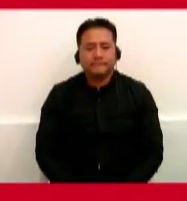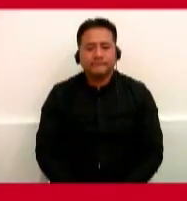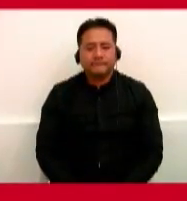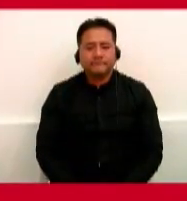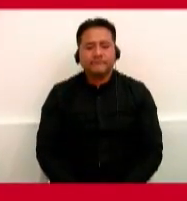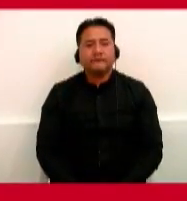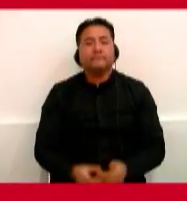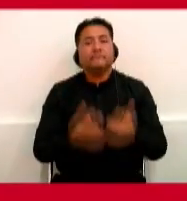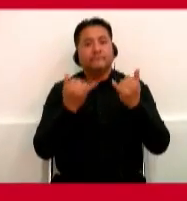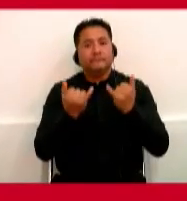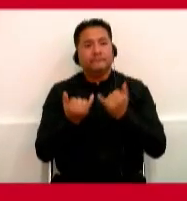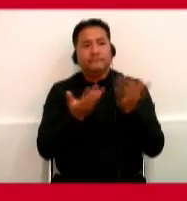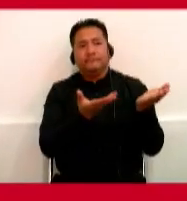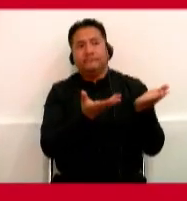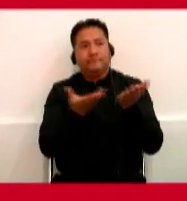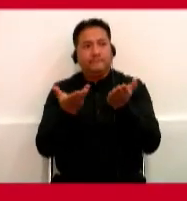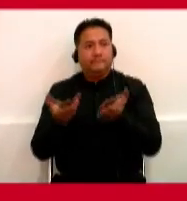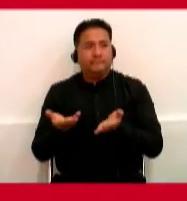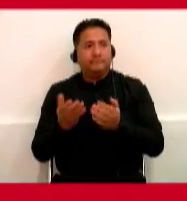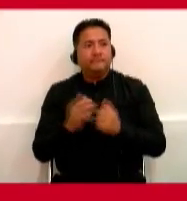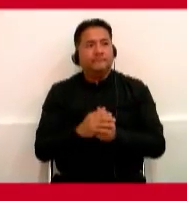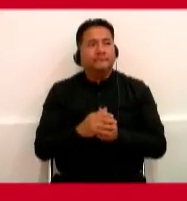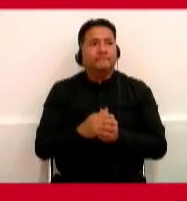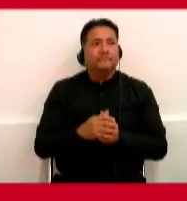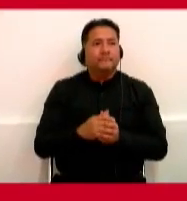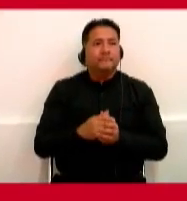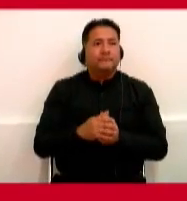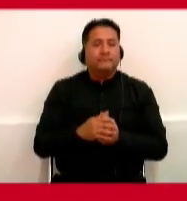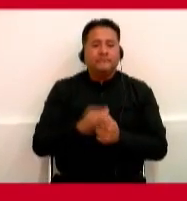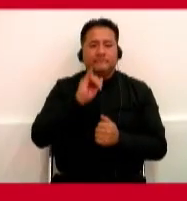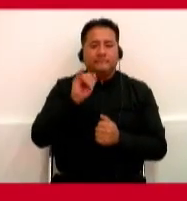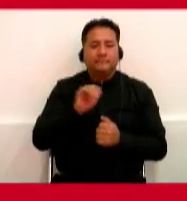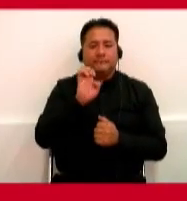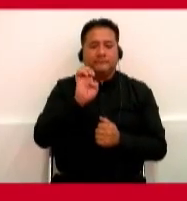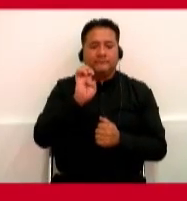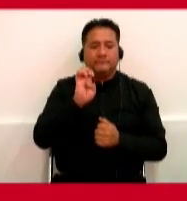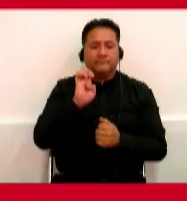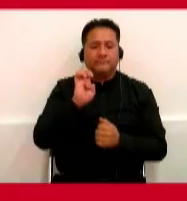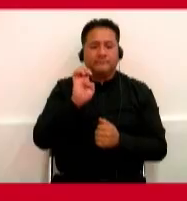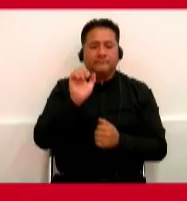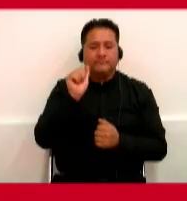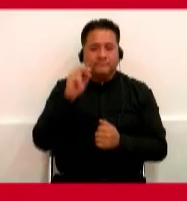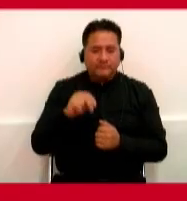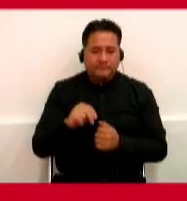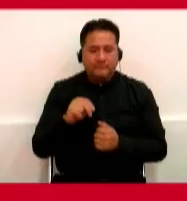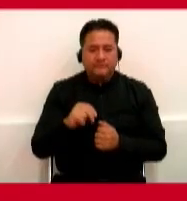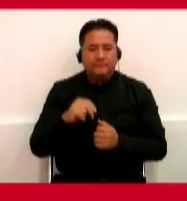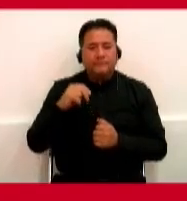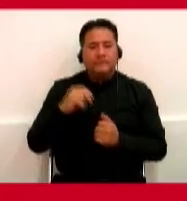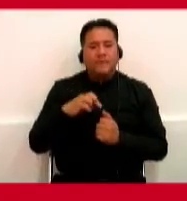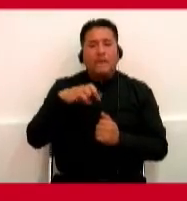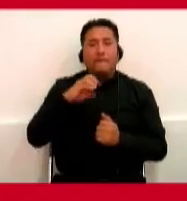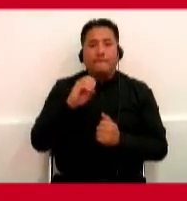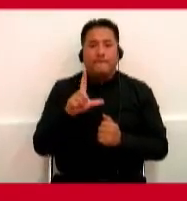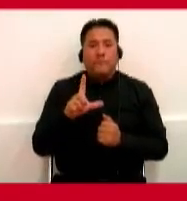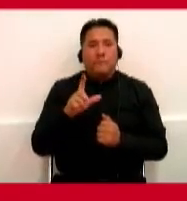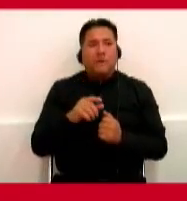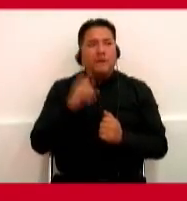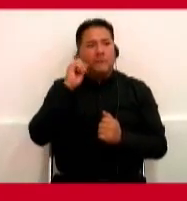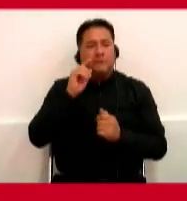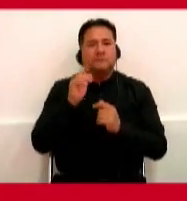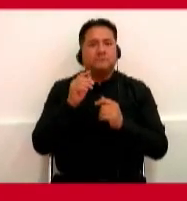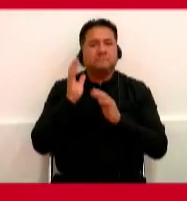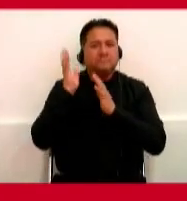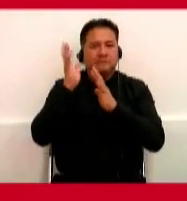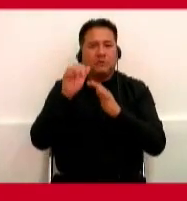A continuación invitamos a Yaun Paul Minaya con el tema validación 3D de la estabilidad de una pila de lixiviación en los Andes